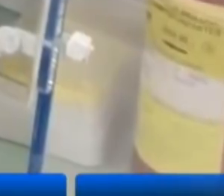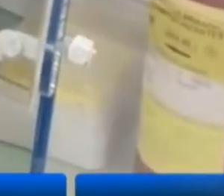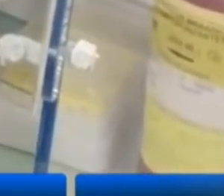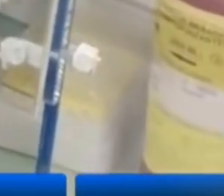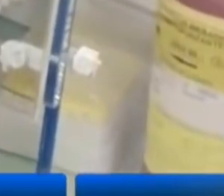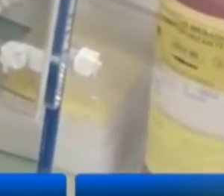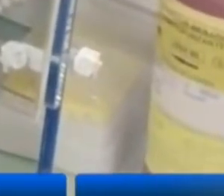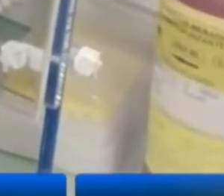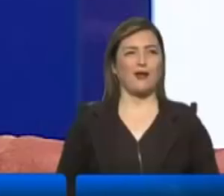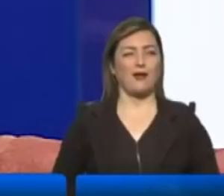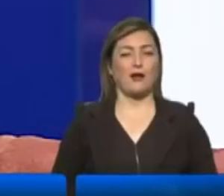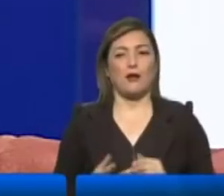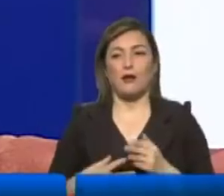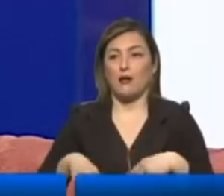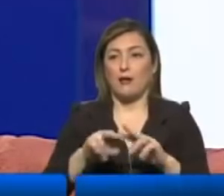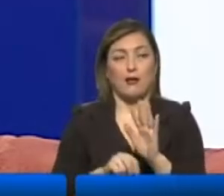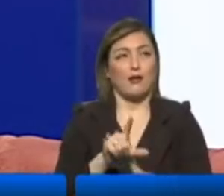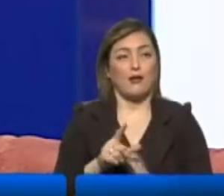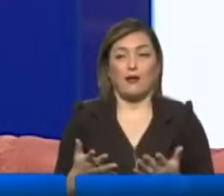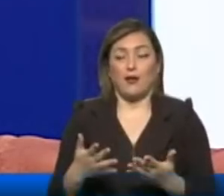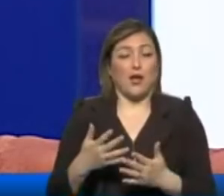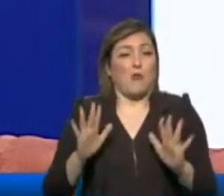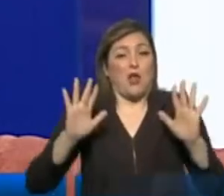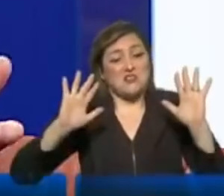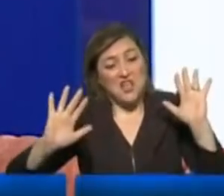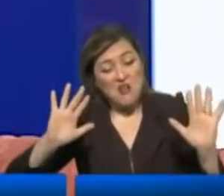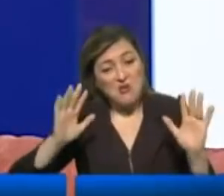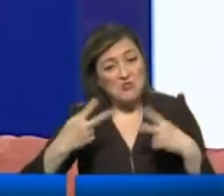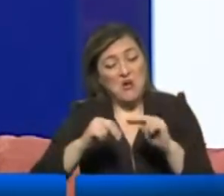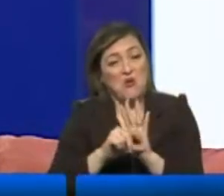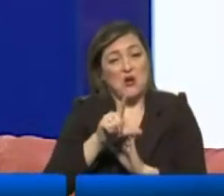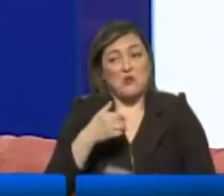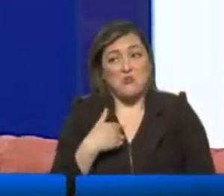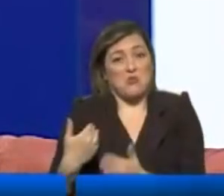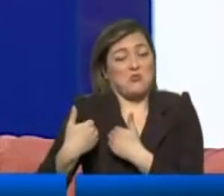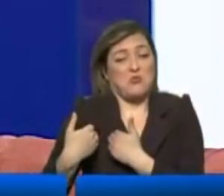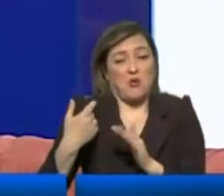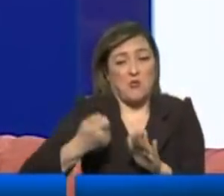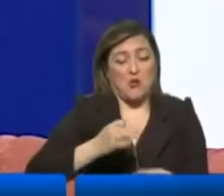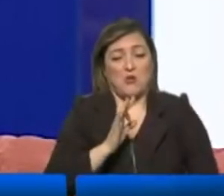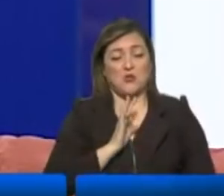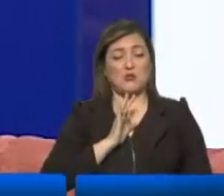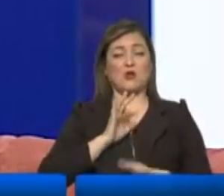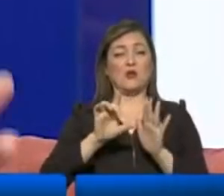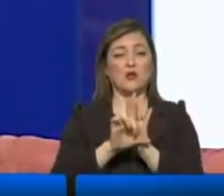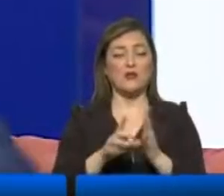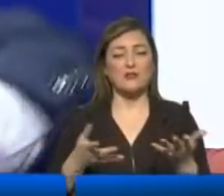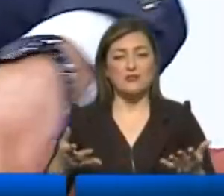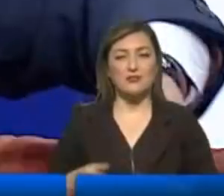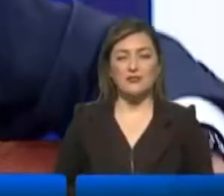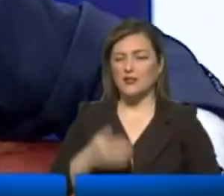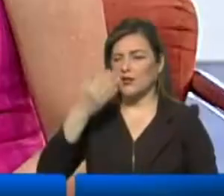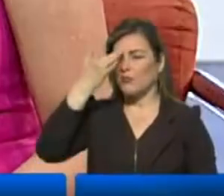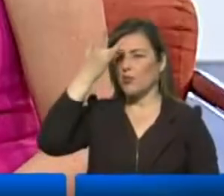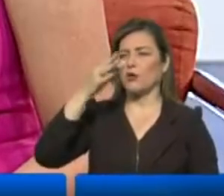tiene responsabilidades. Yo tampoco no soy responsable, pues para eso están los abogados, los técnicos, los jurídicos, los que hacen los informes. ¿Y por qué Lenín